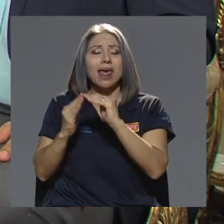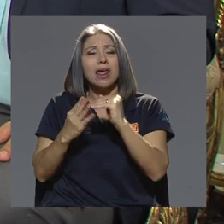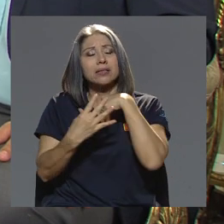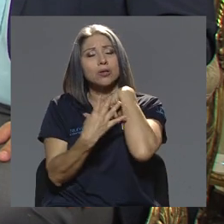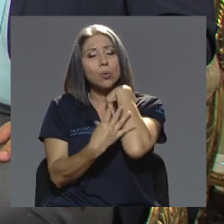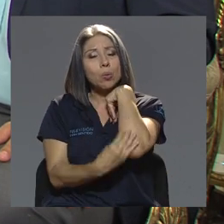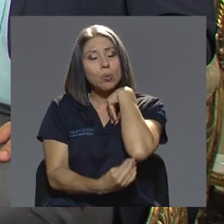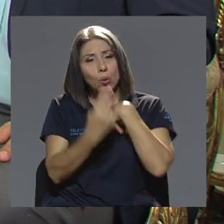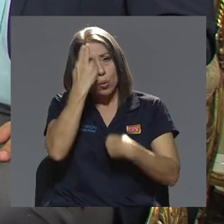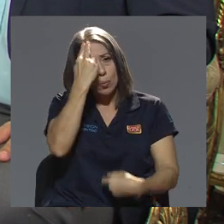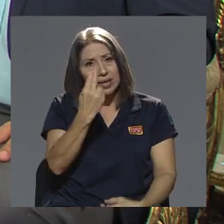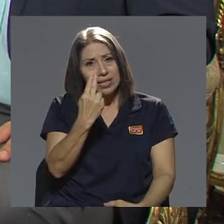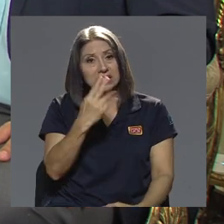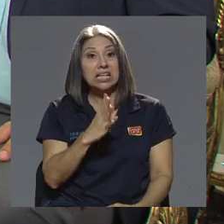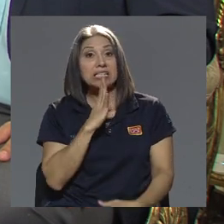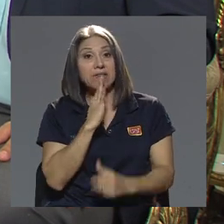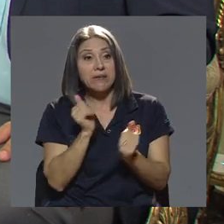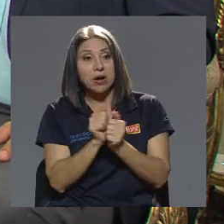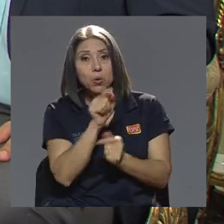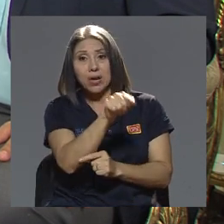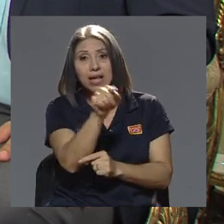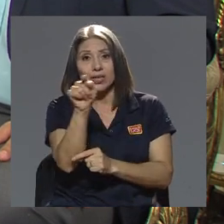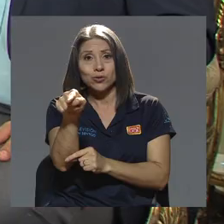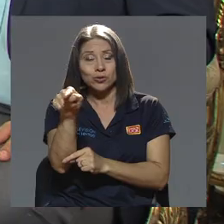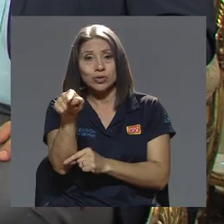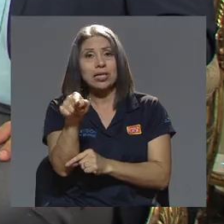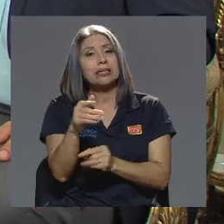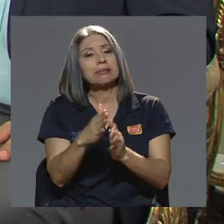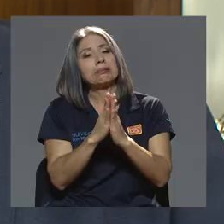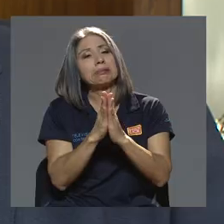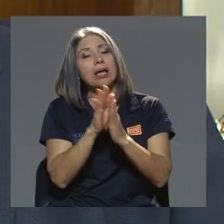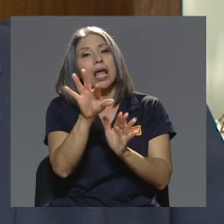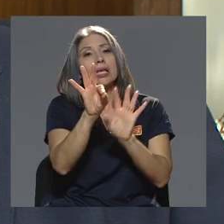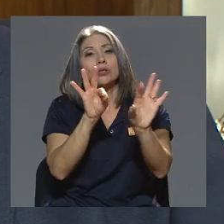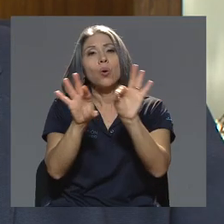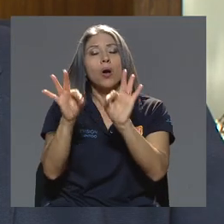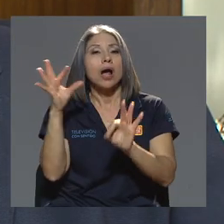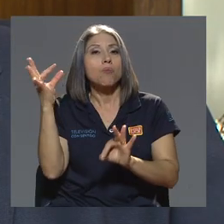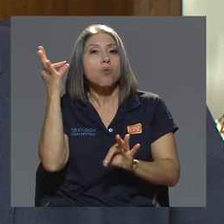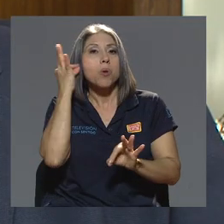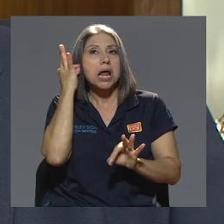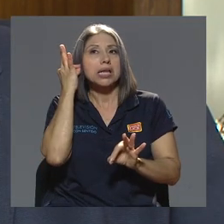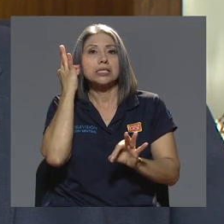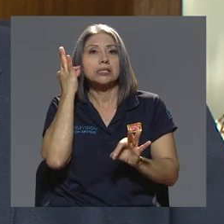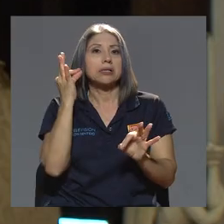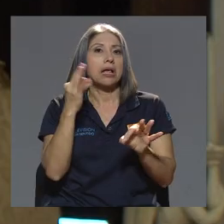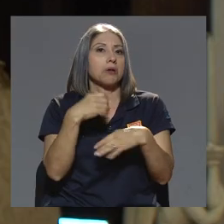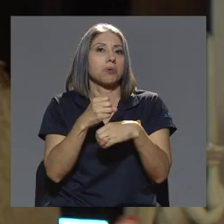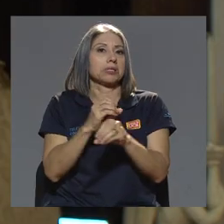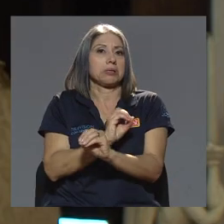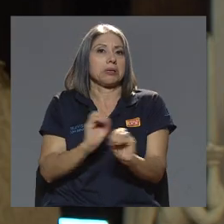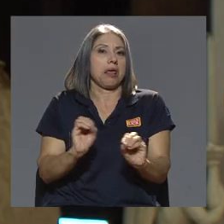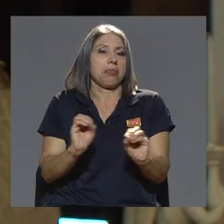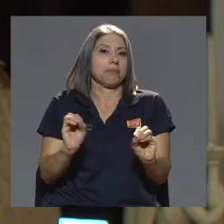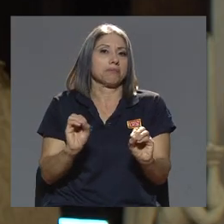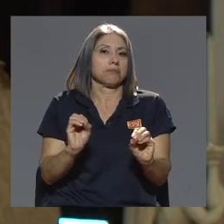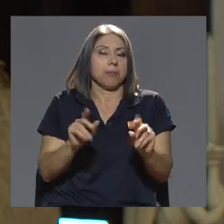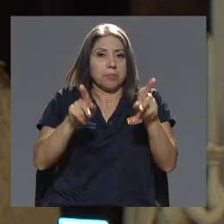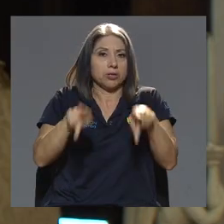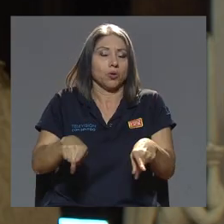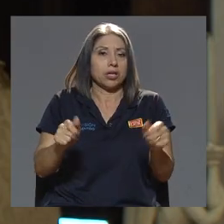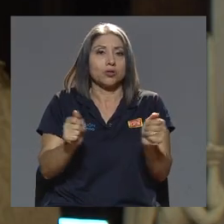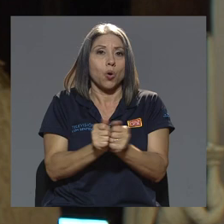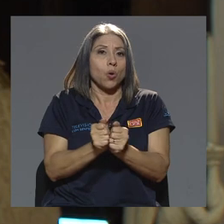se hablaba con la comunidad, se les pedía que escogieran mujeres que estaban sin hacer nada, que vivían con dificultades